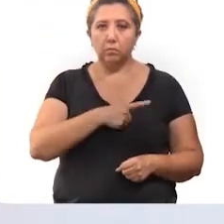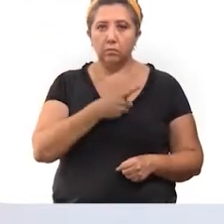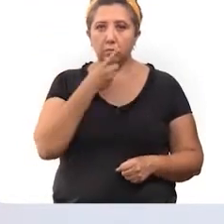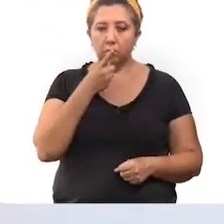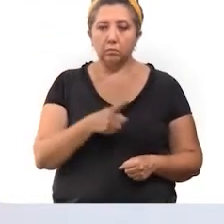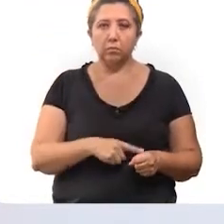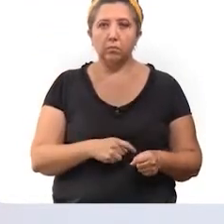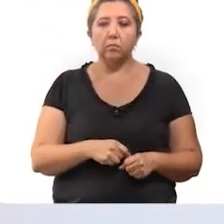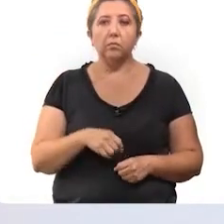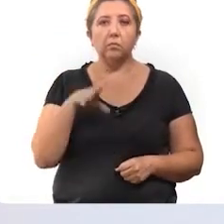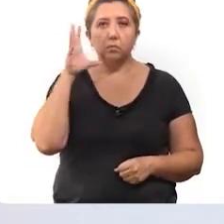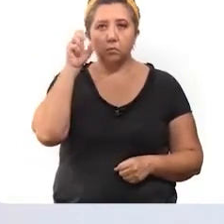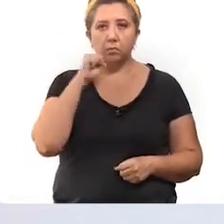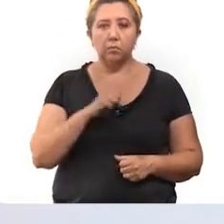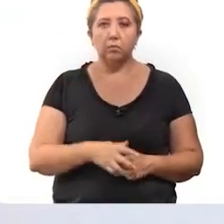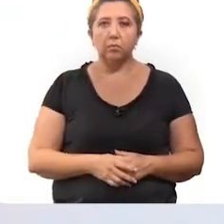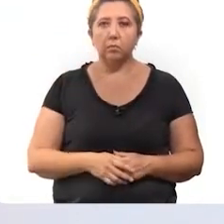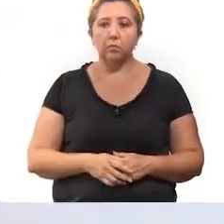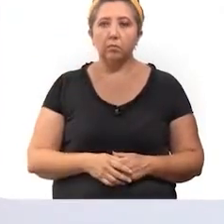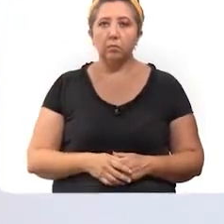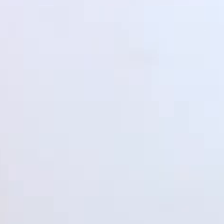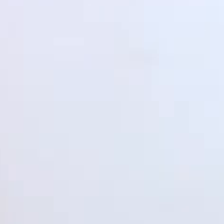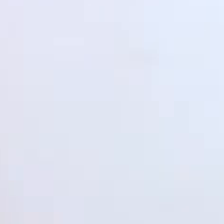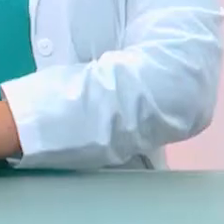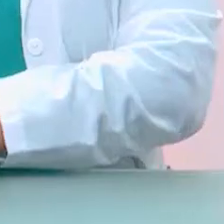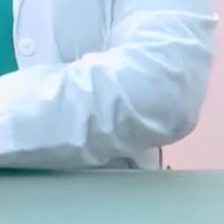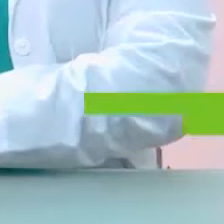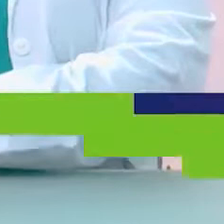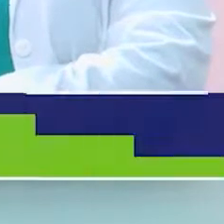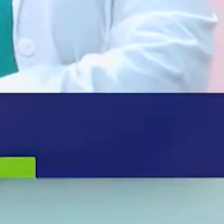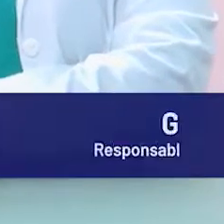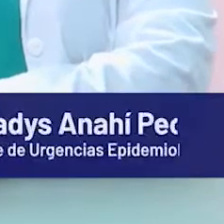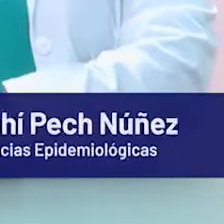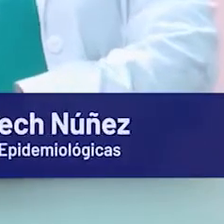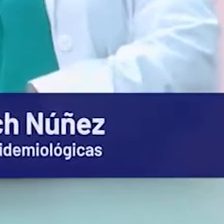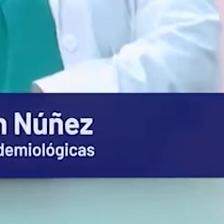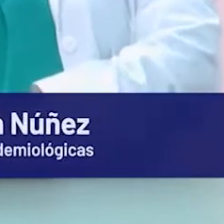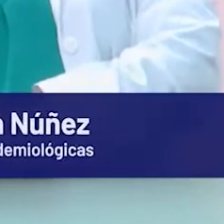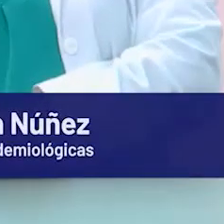Estatal de Salud marcan color naranja. Ese es todo el reporte, doctora.